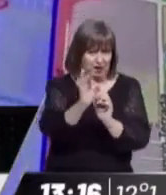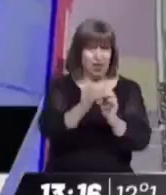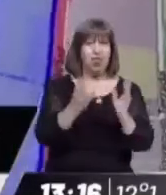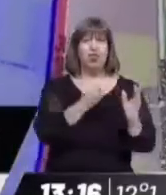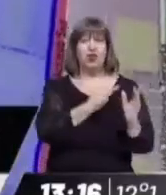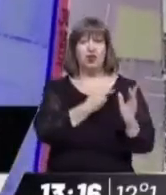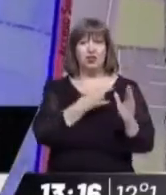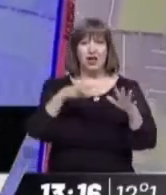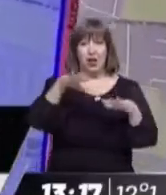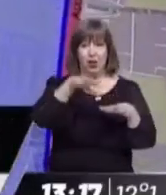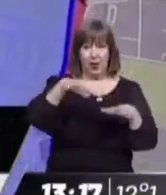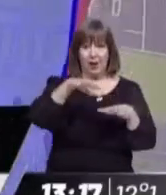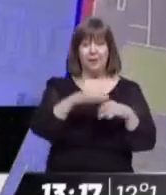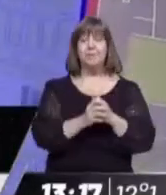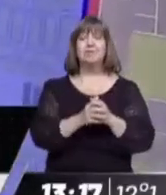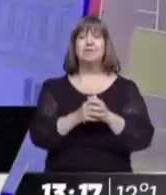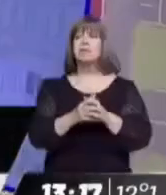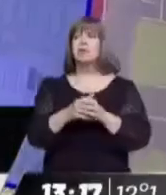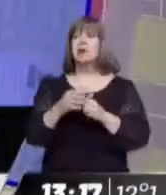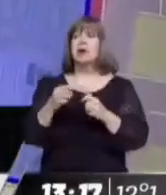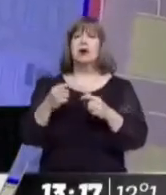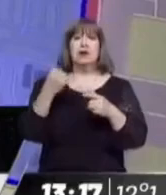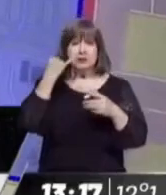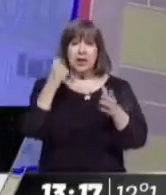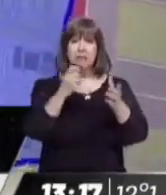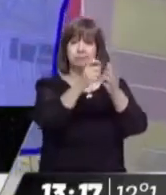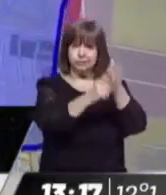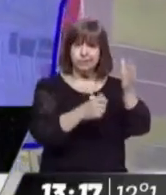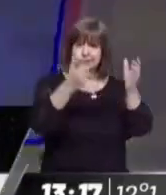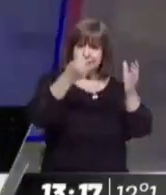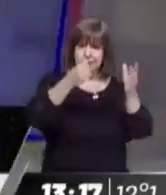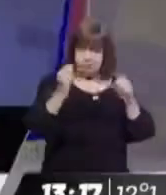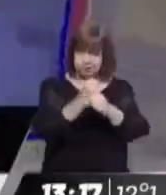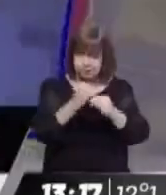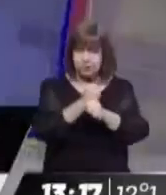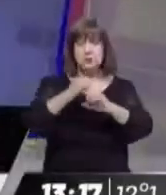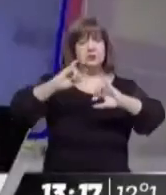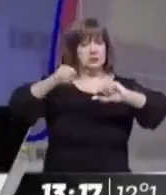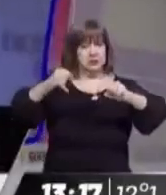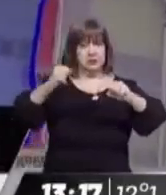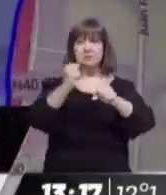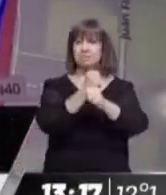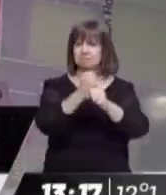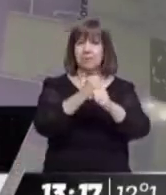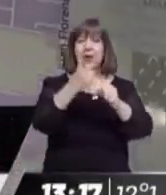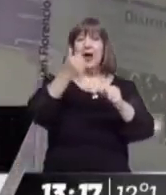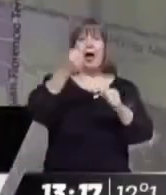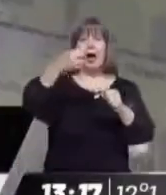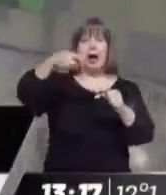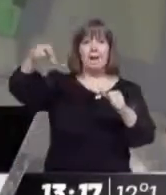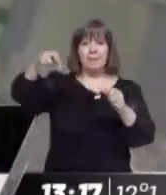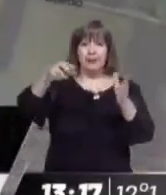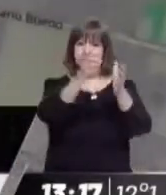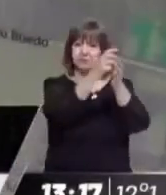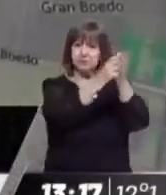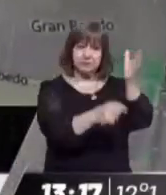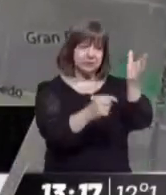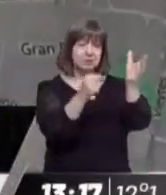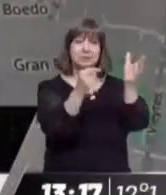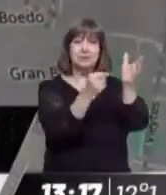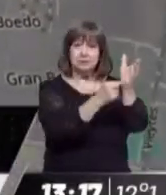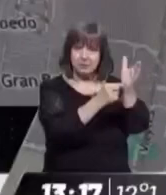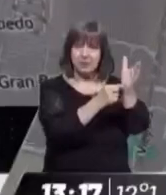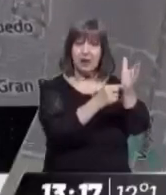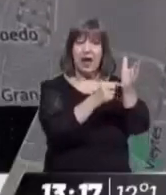limpiando lujan la pueden descargar desde la página web y en cada una de las ubicaciones donde están los distintos dispositivos de